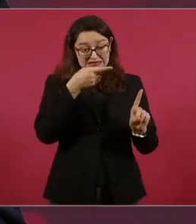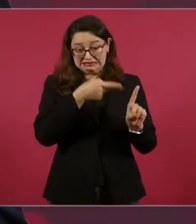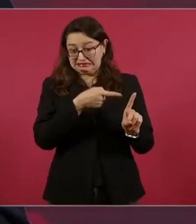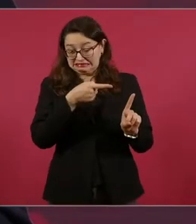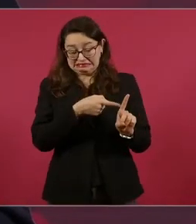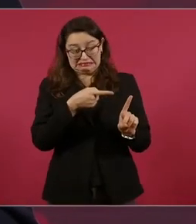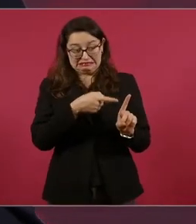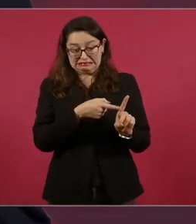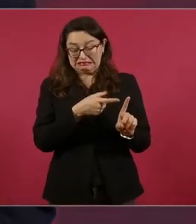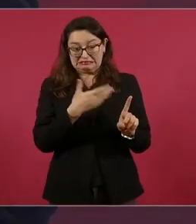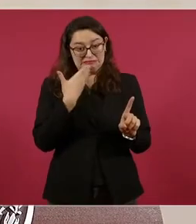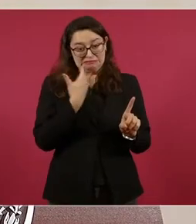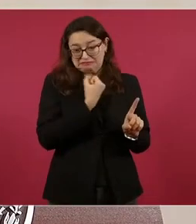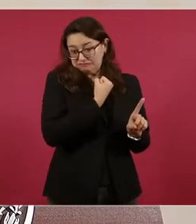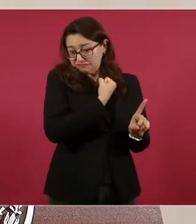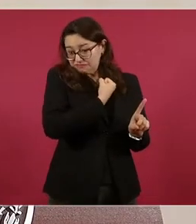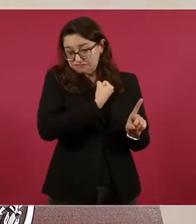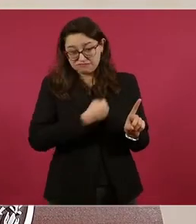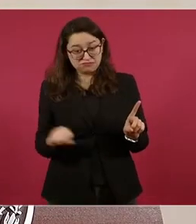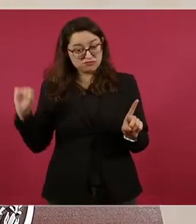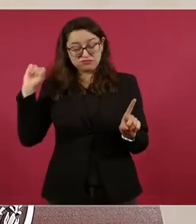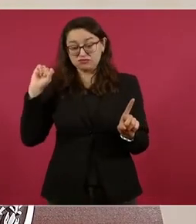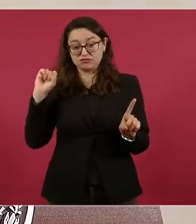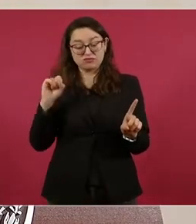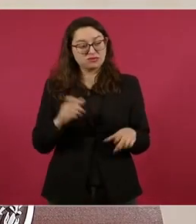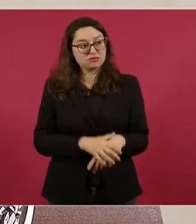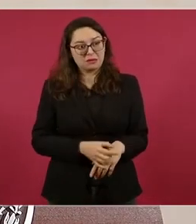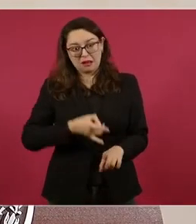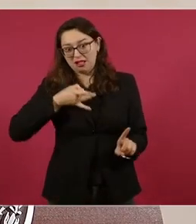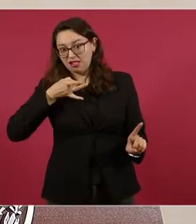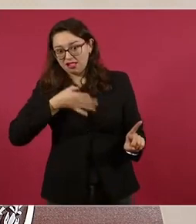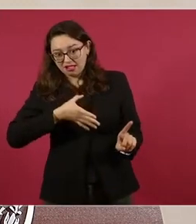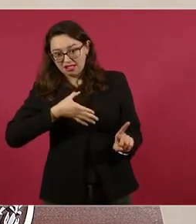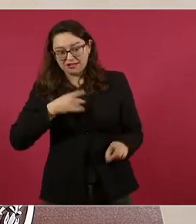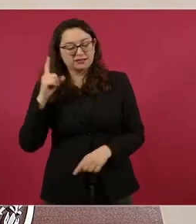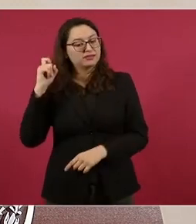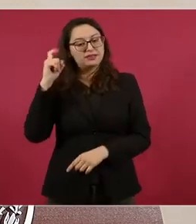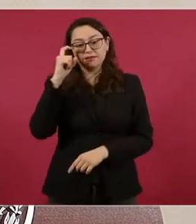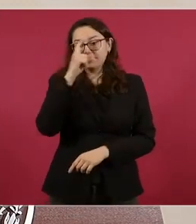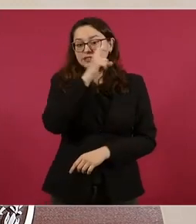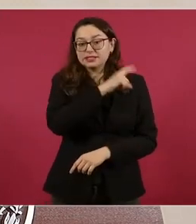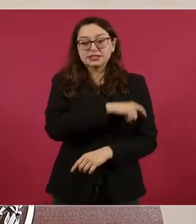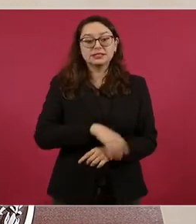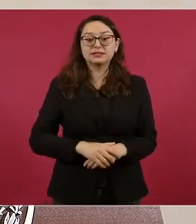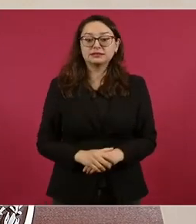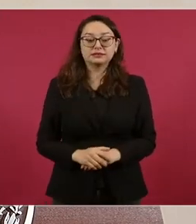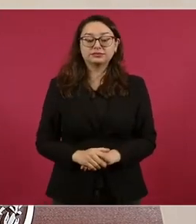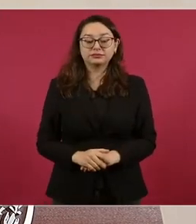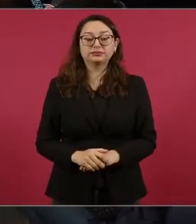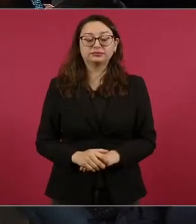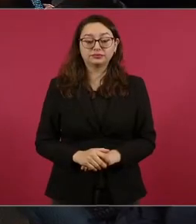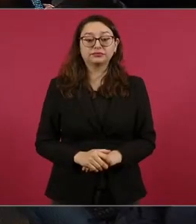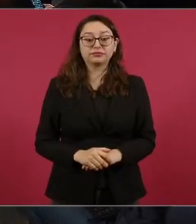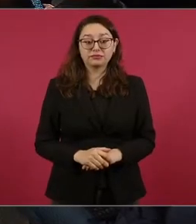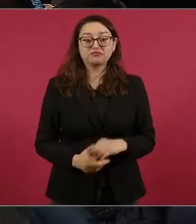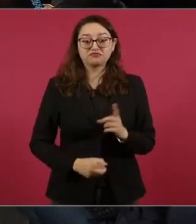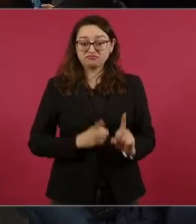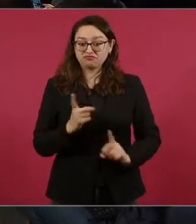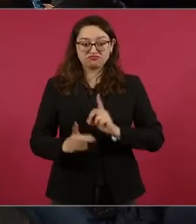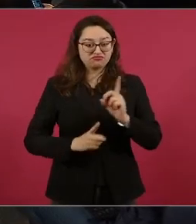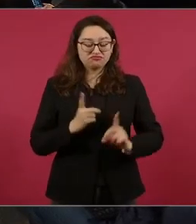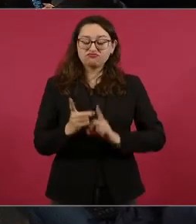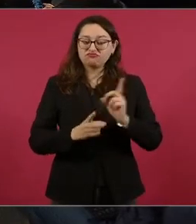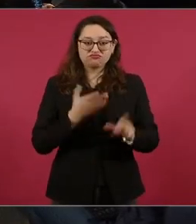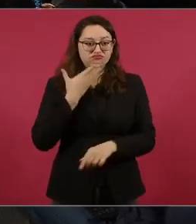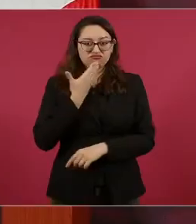bate es un fenómeno del béisbol y del